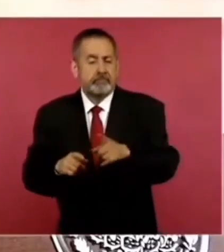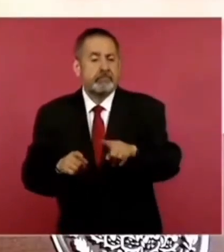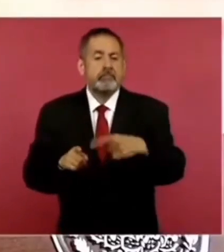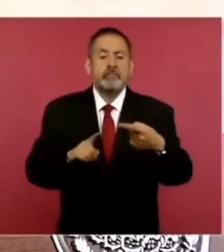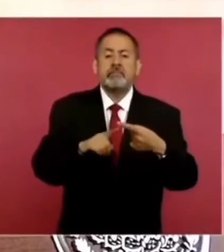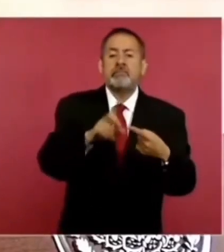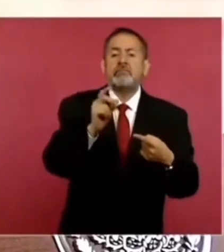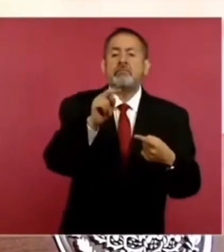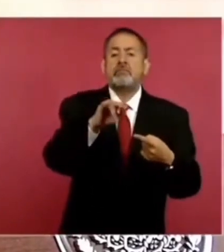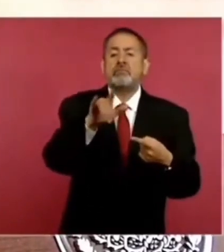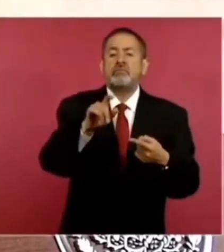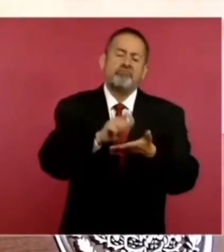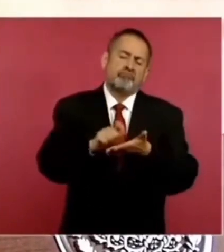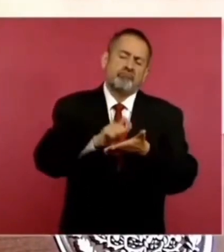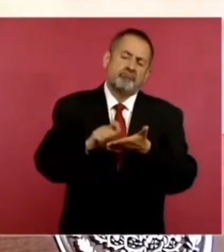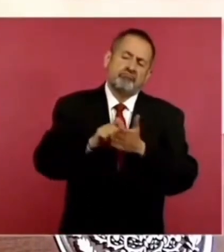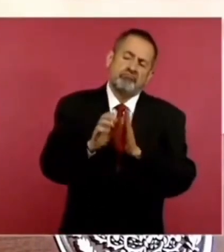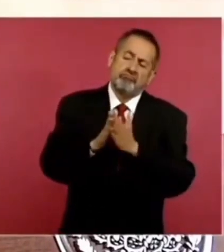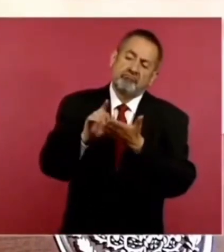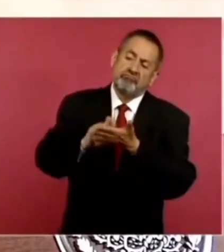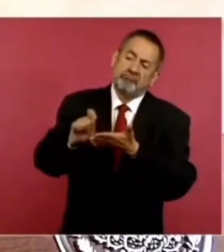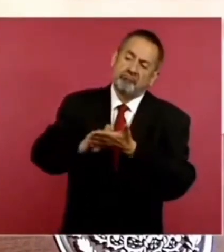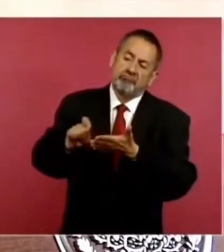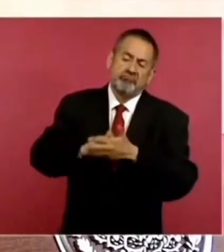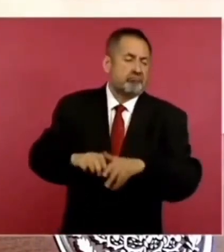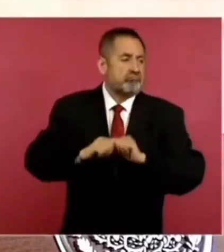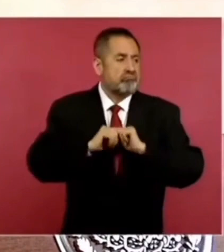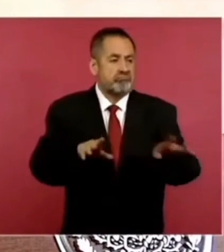don Julio